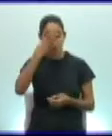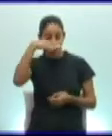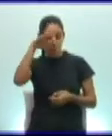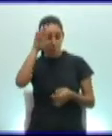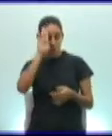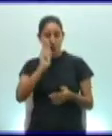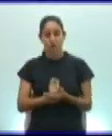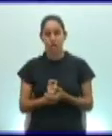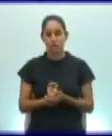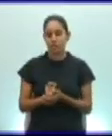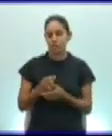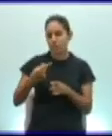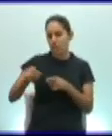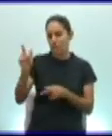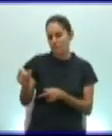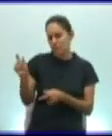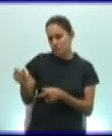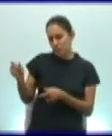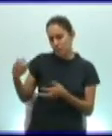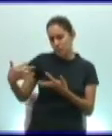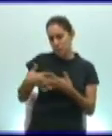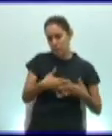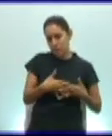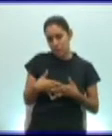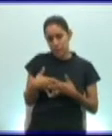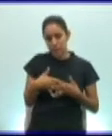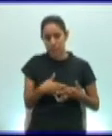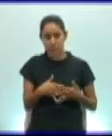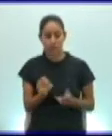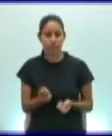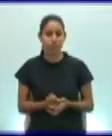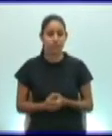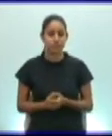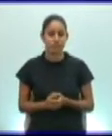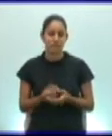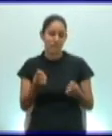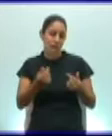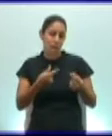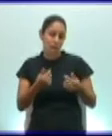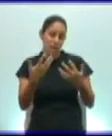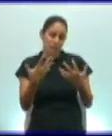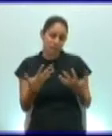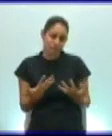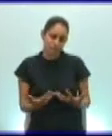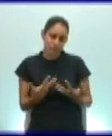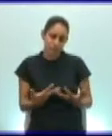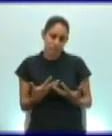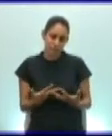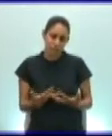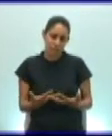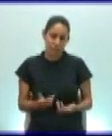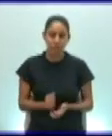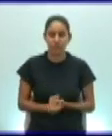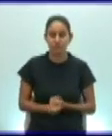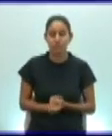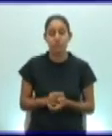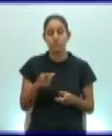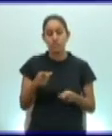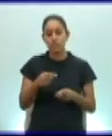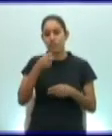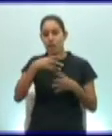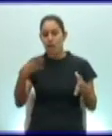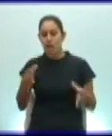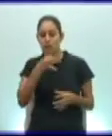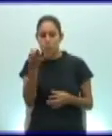una serie de funcionarios norteamericanos, y la economía quedó débil. Y ahora argumentan todos estos elementos, la agudizan a partir